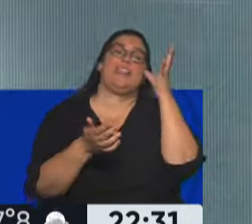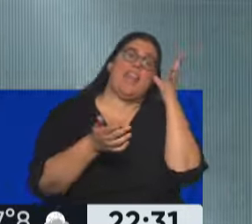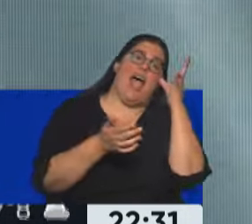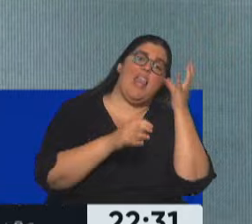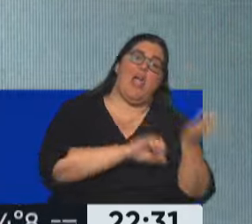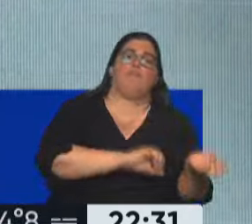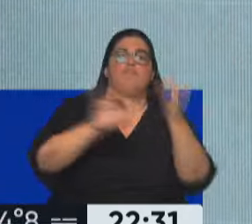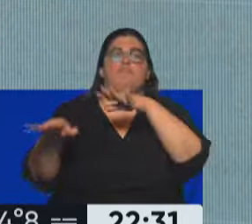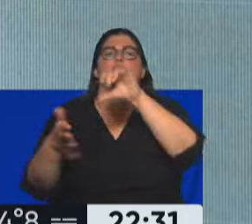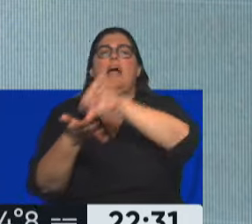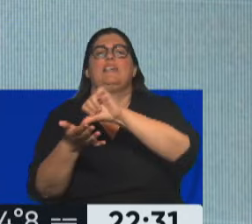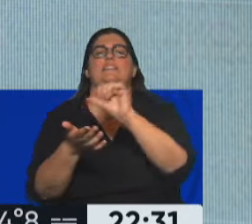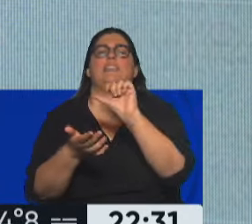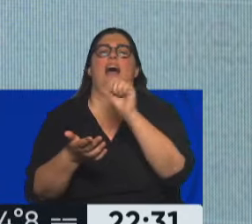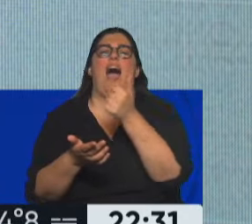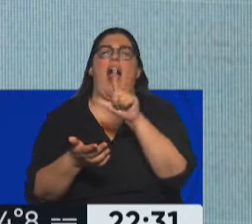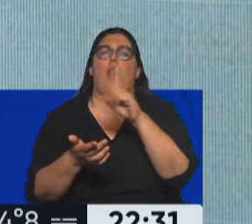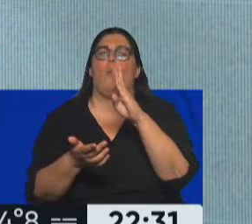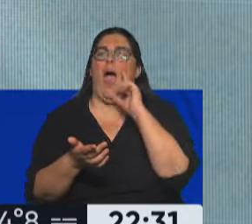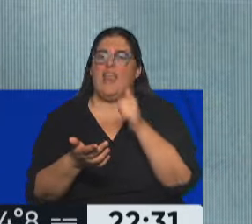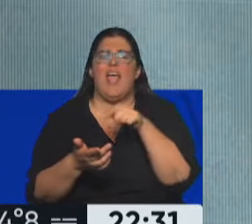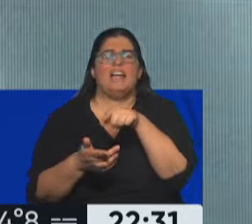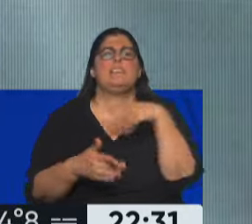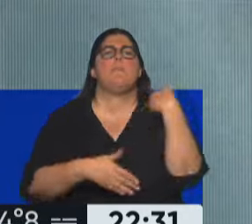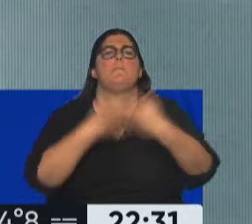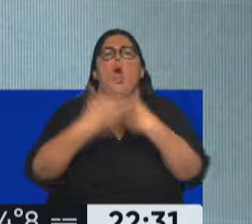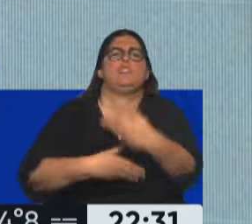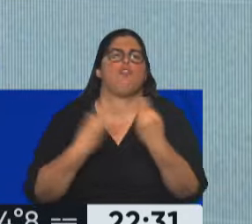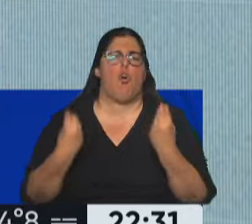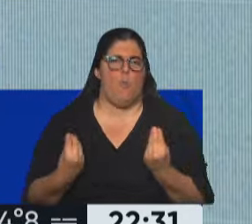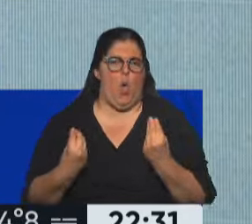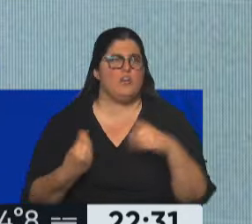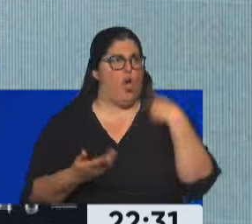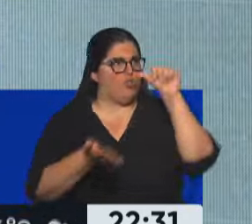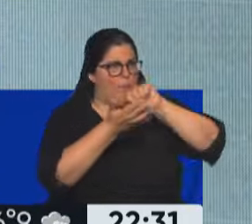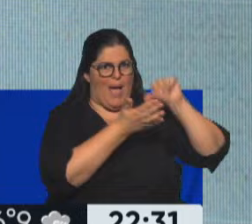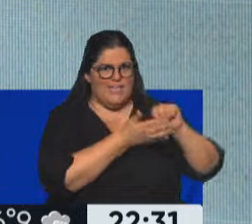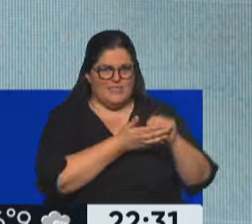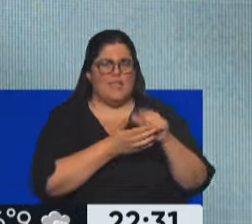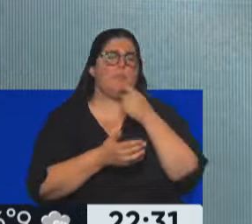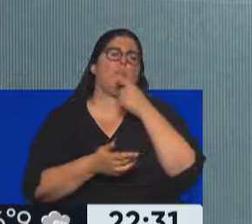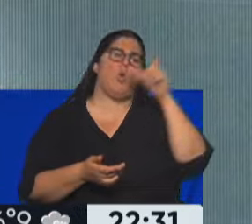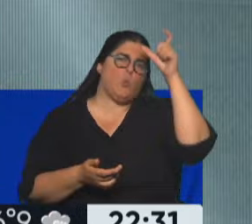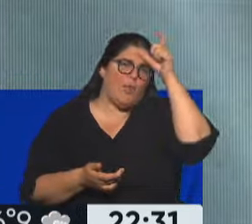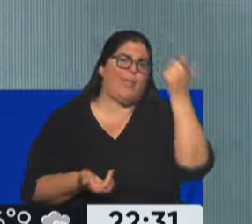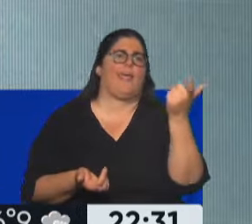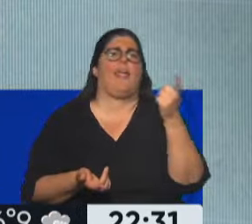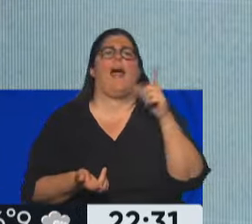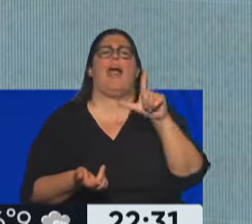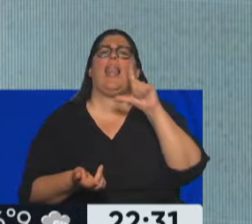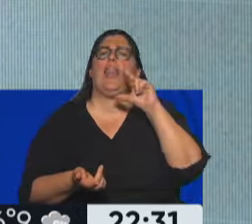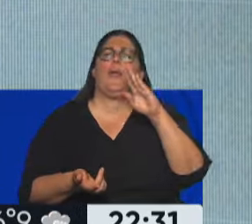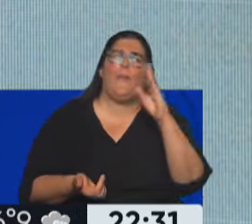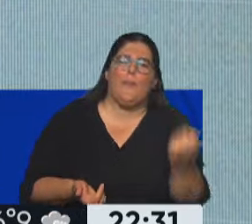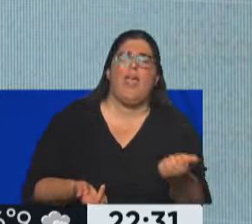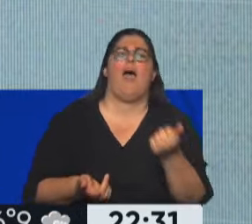a Albania. ¿Cómo es todo ese proceso? Porque además esto también es algo que se hace con otros países, ¿no? Pienso en Turquía, en Libia, a quienes